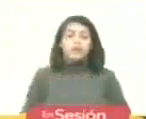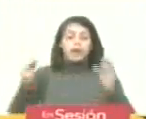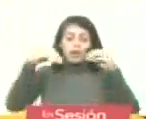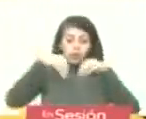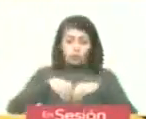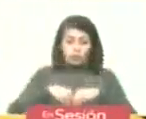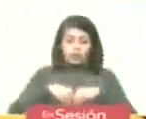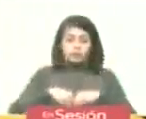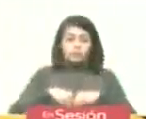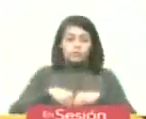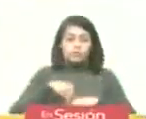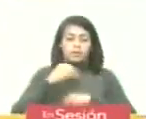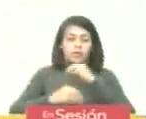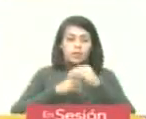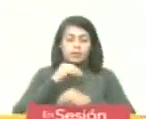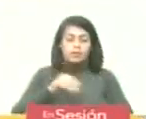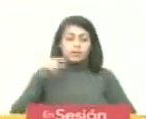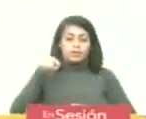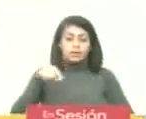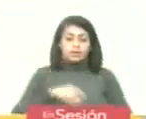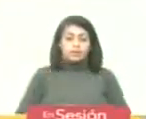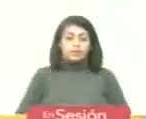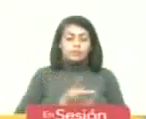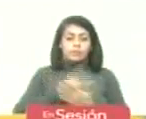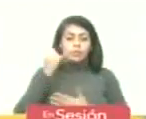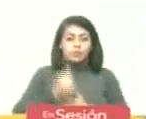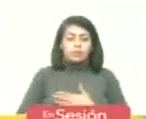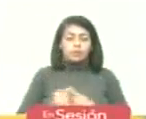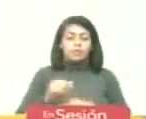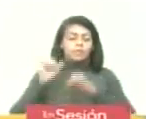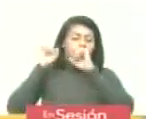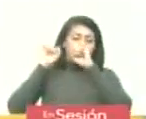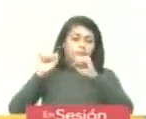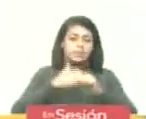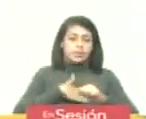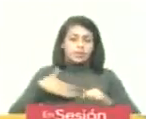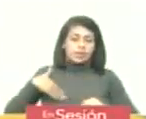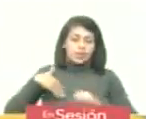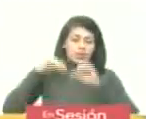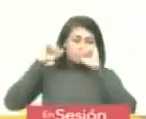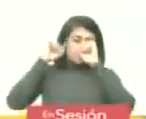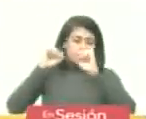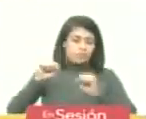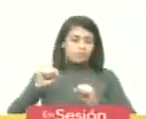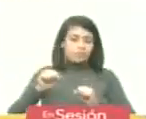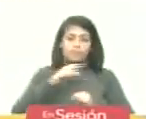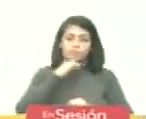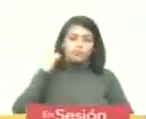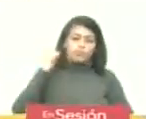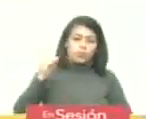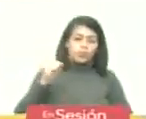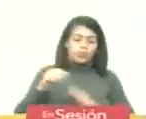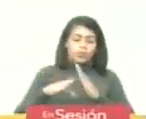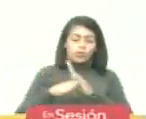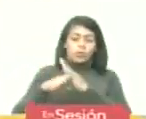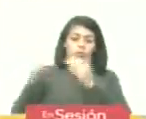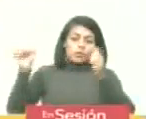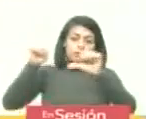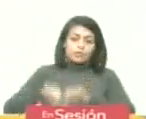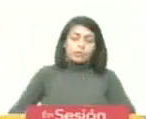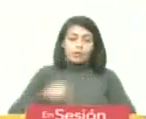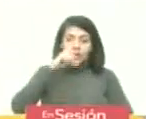acuerdo con el proyecto de repudio al intento deplorable de magnicidio en grado de frustración